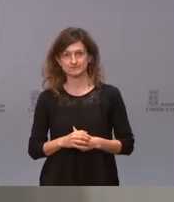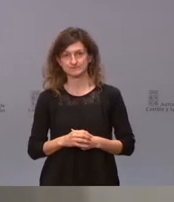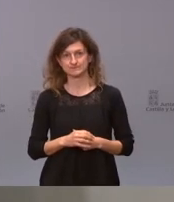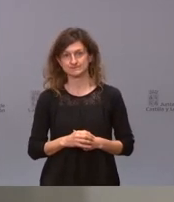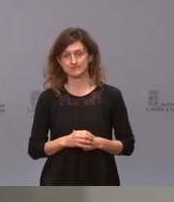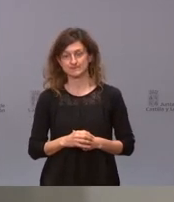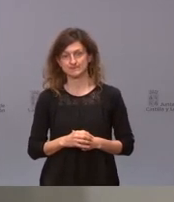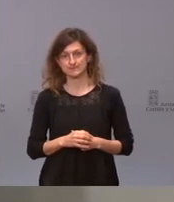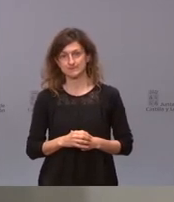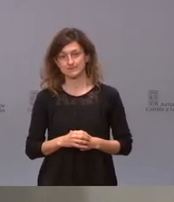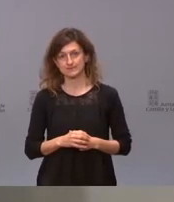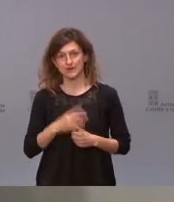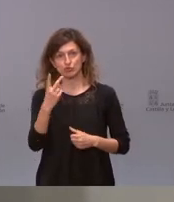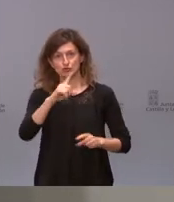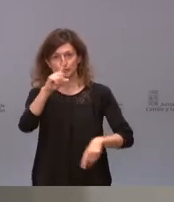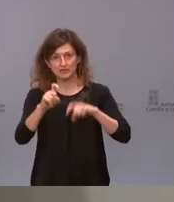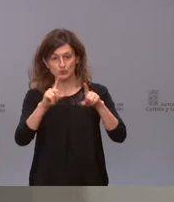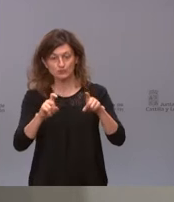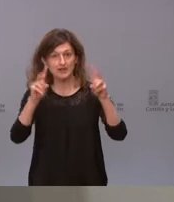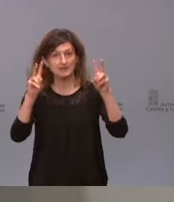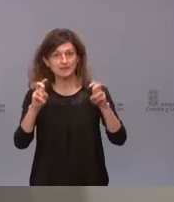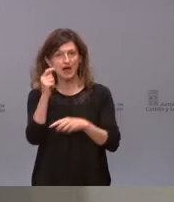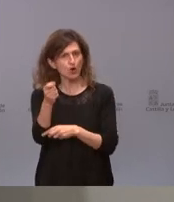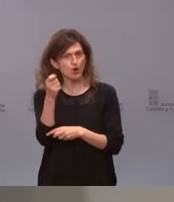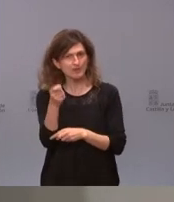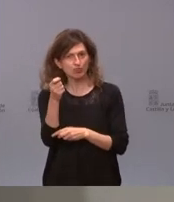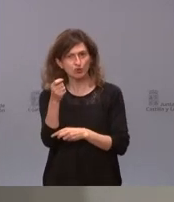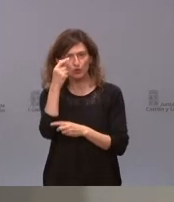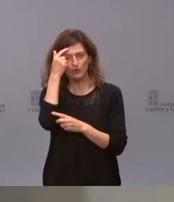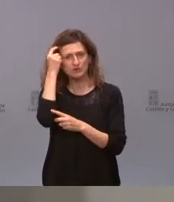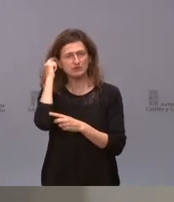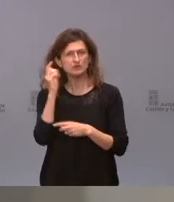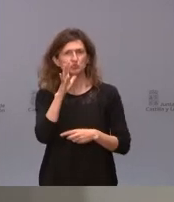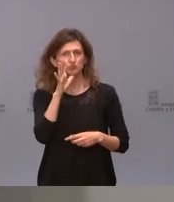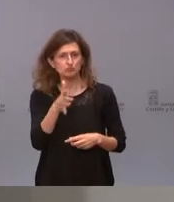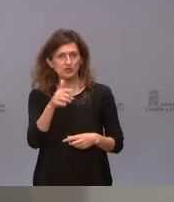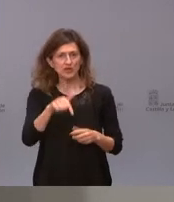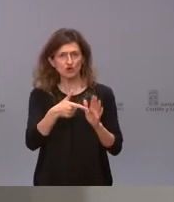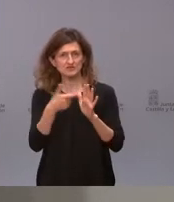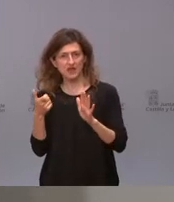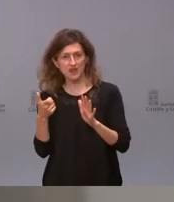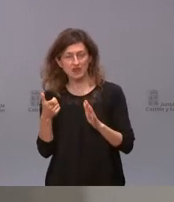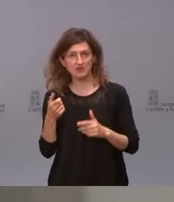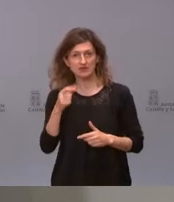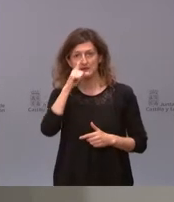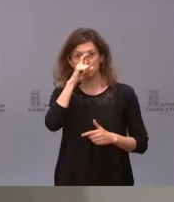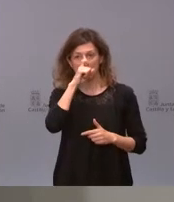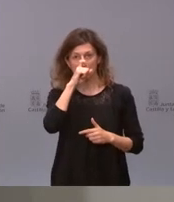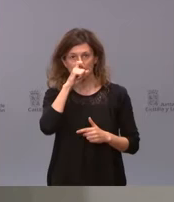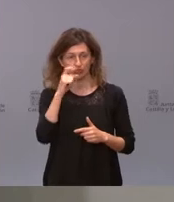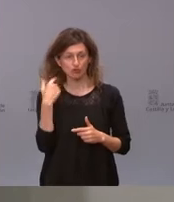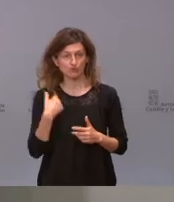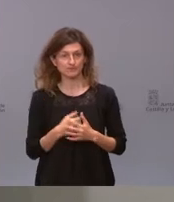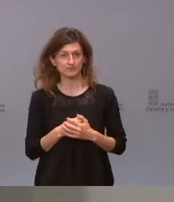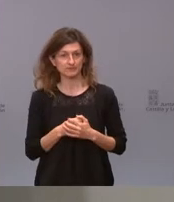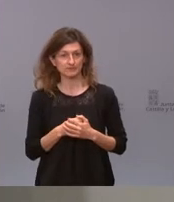dos aclaraciones por un lado el tema de olmedo porque sale hoy si no recuerdo mal y no hemos mirado mal